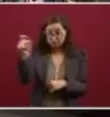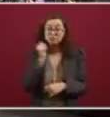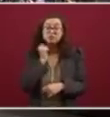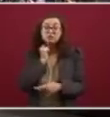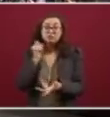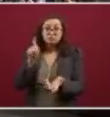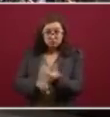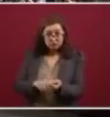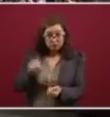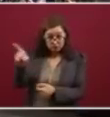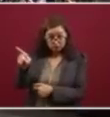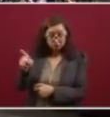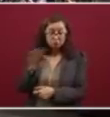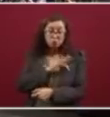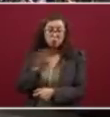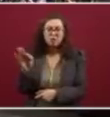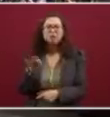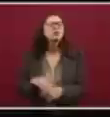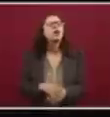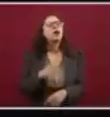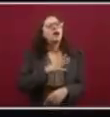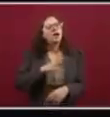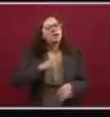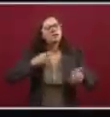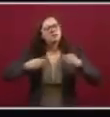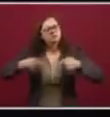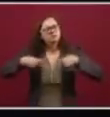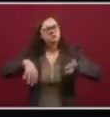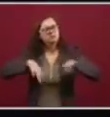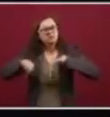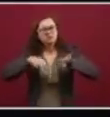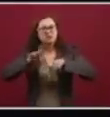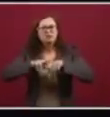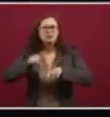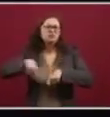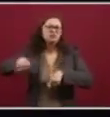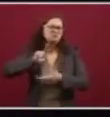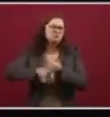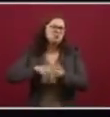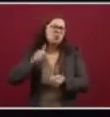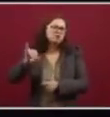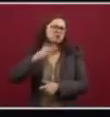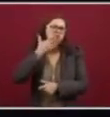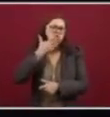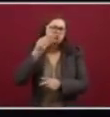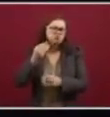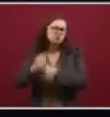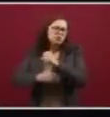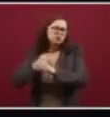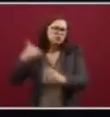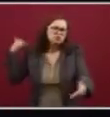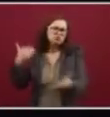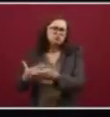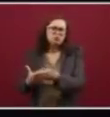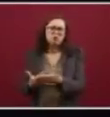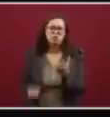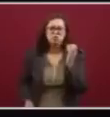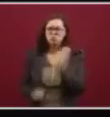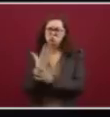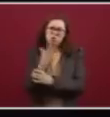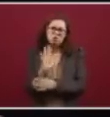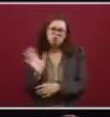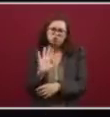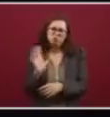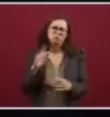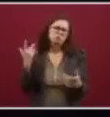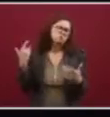Son funcionarios, son trabajadores, sobre todo son gente que ya trabajaba en el servicio legislativo, sí. No son recién llegados, son gente que